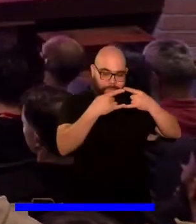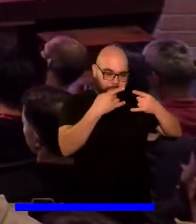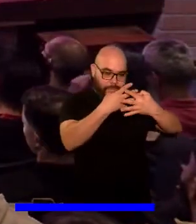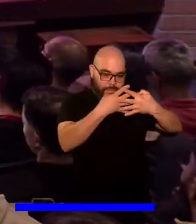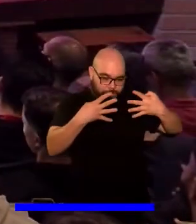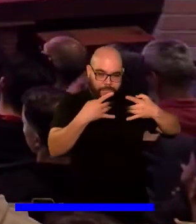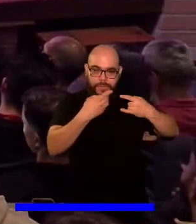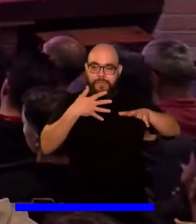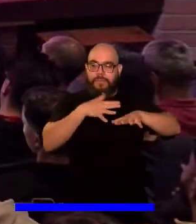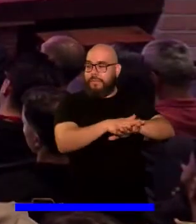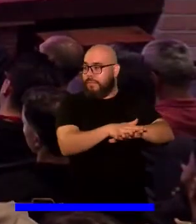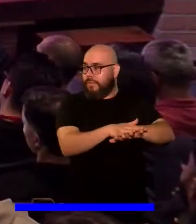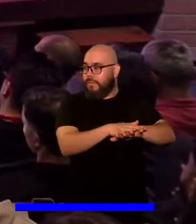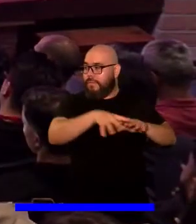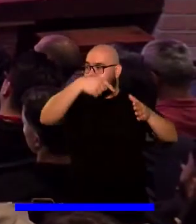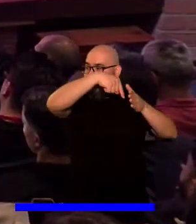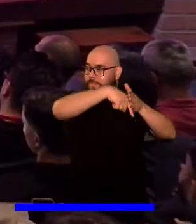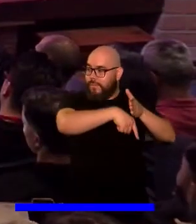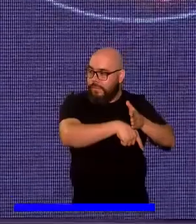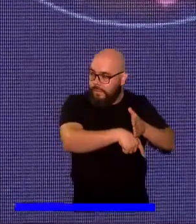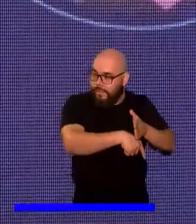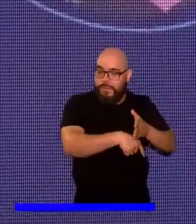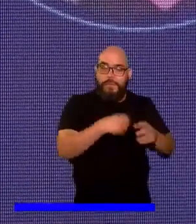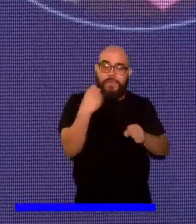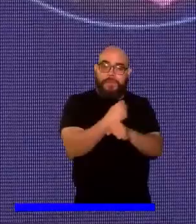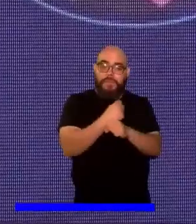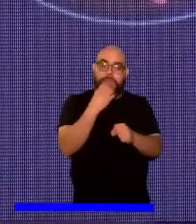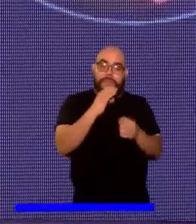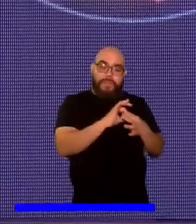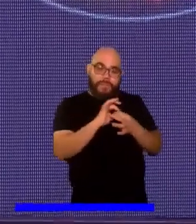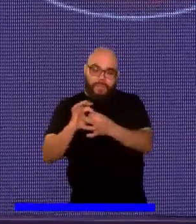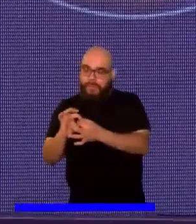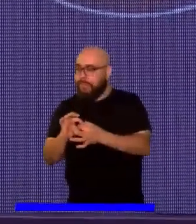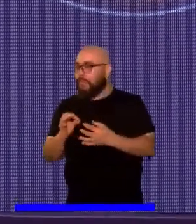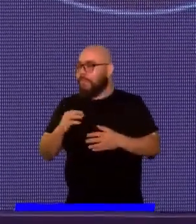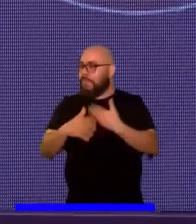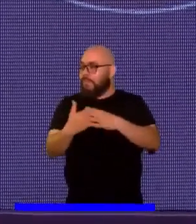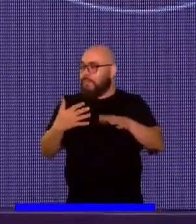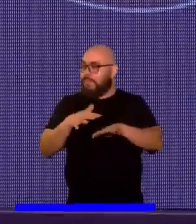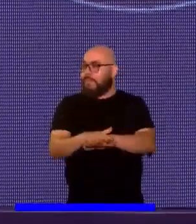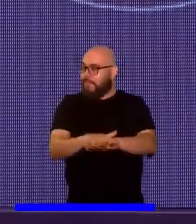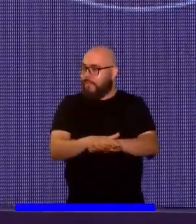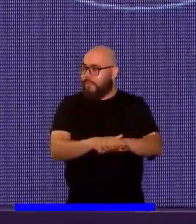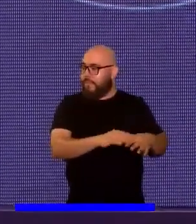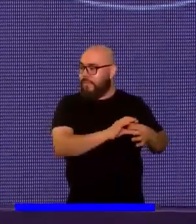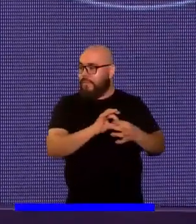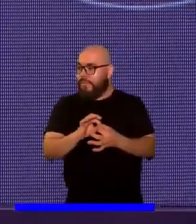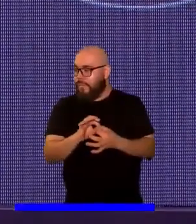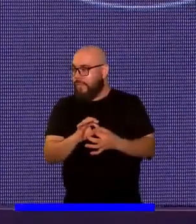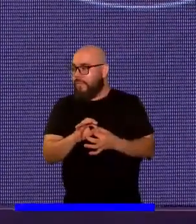las redes neuronales profundas, porque a la larga cuando tú estás trabajando, por ejemplo, en una red convolucional, tú tienes no